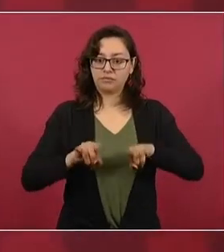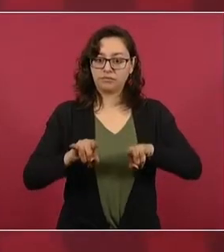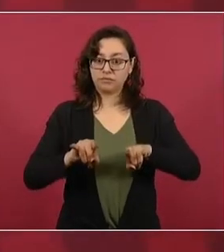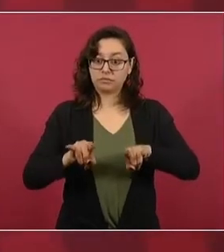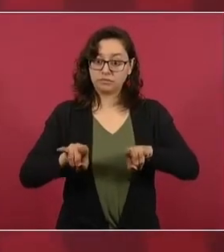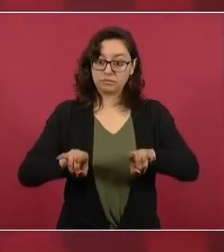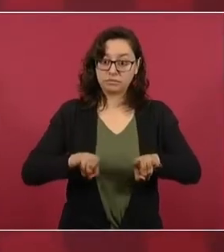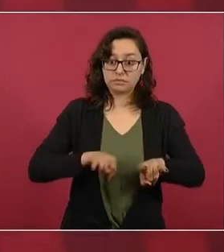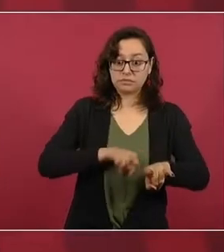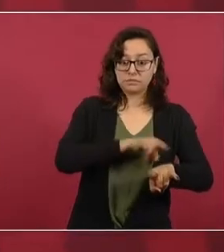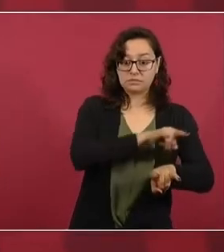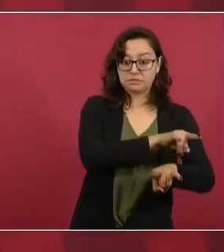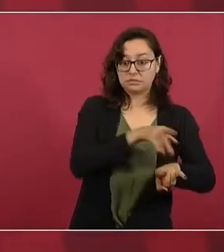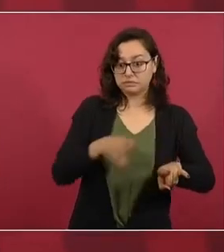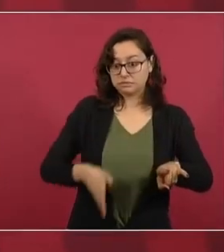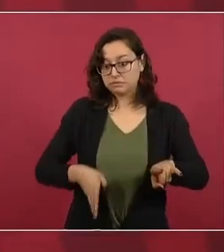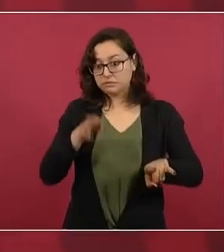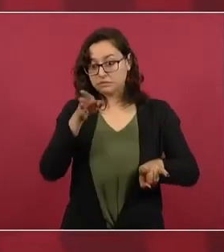indispensables,